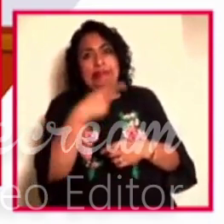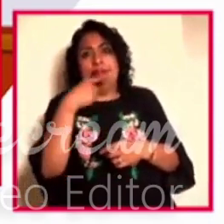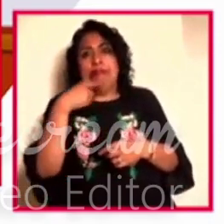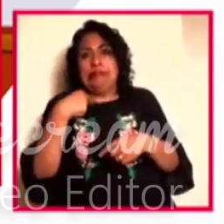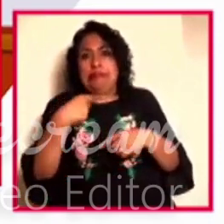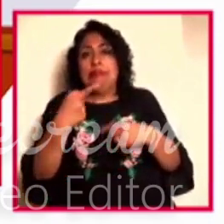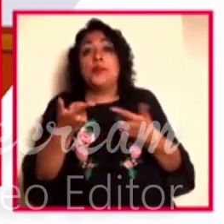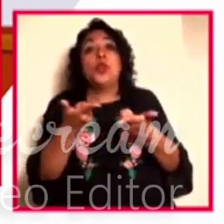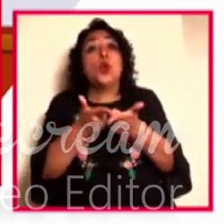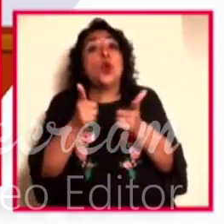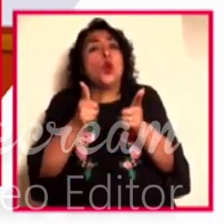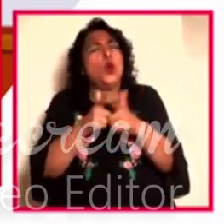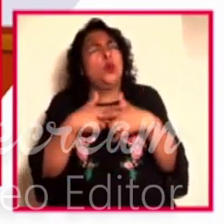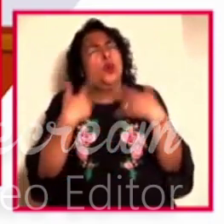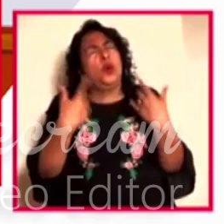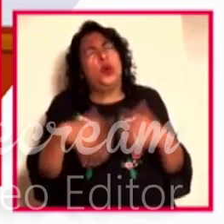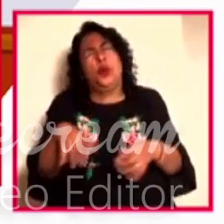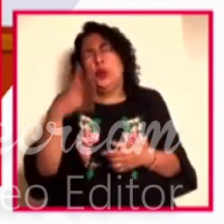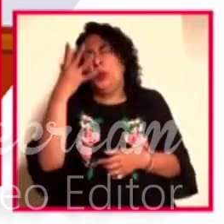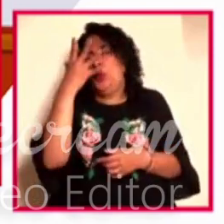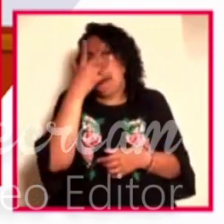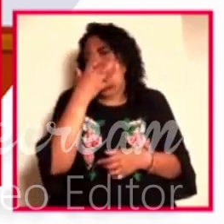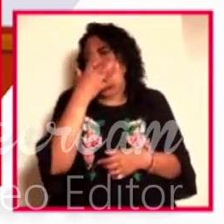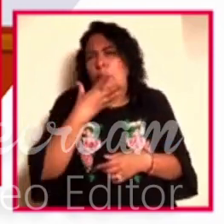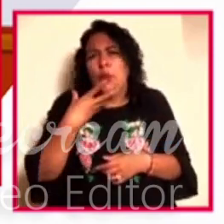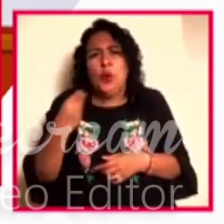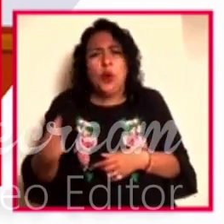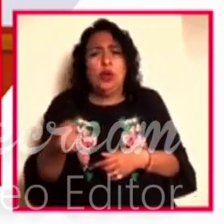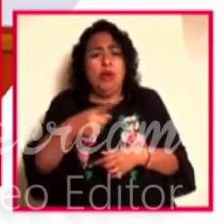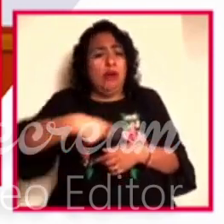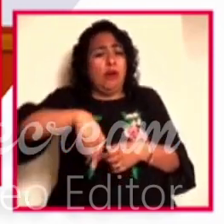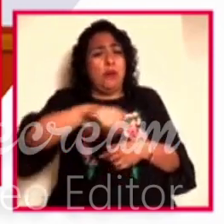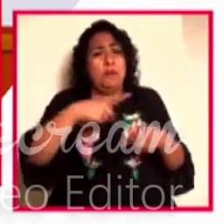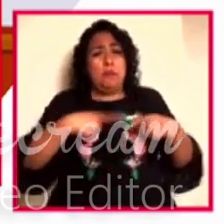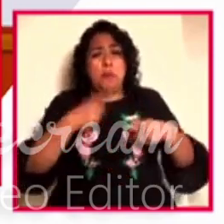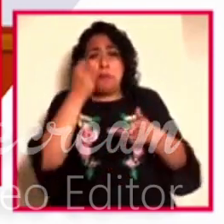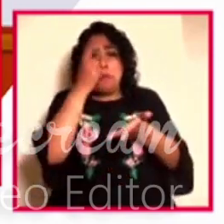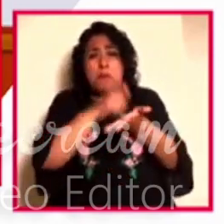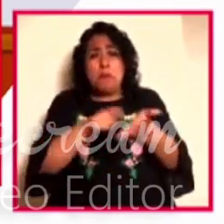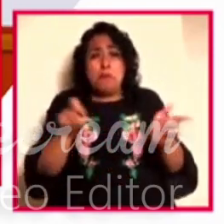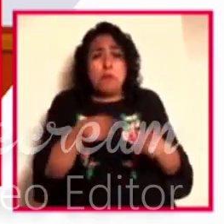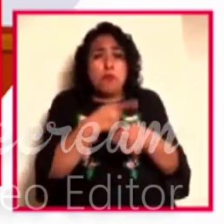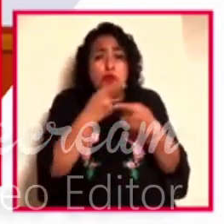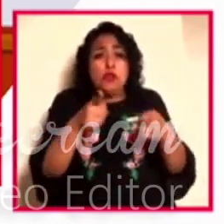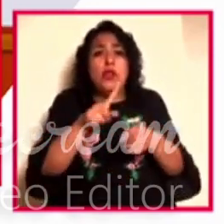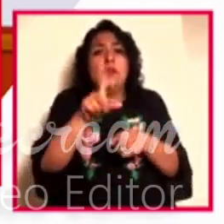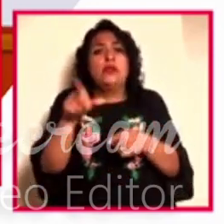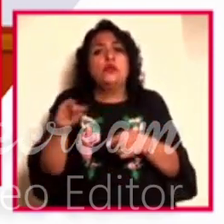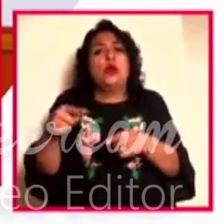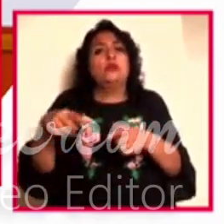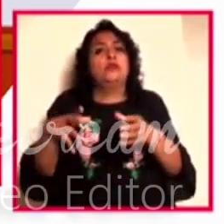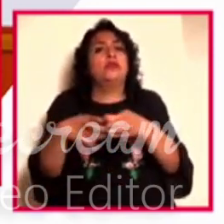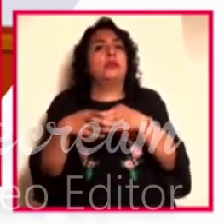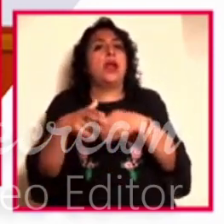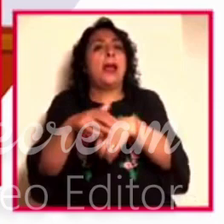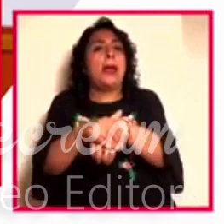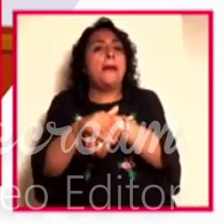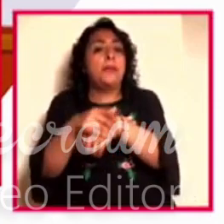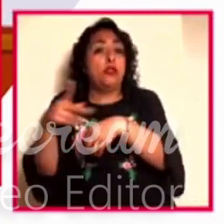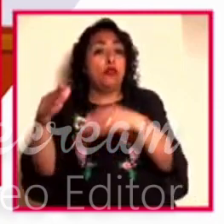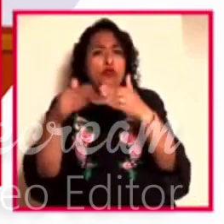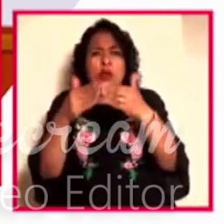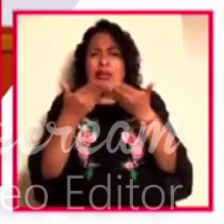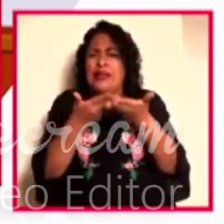grupo extraordinario de compositores, que después nos convertimos en sus amigos. Su casa estaba